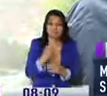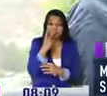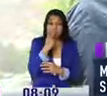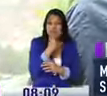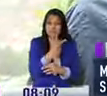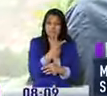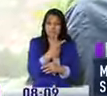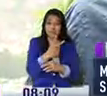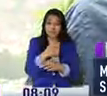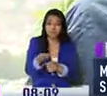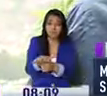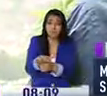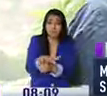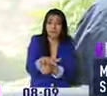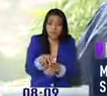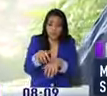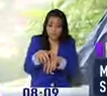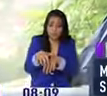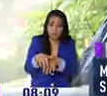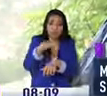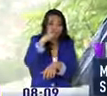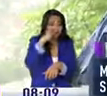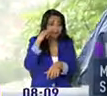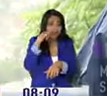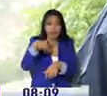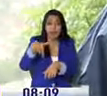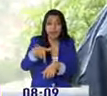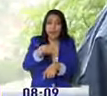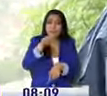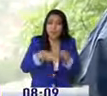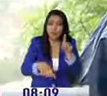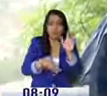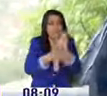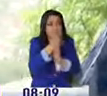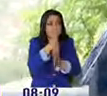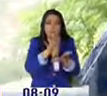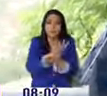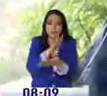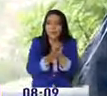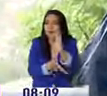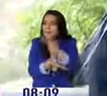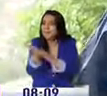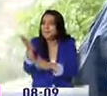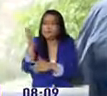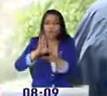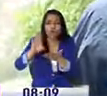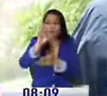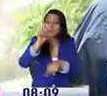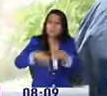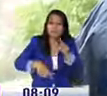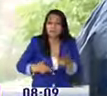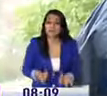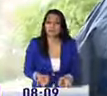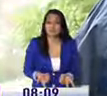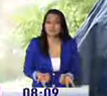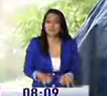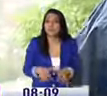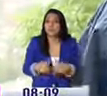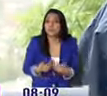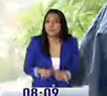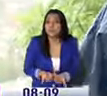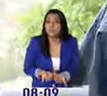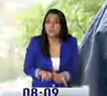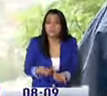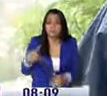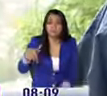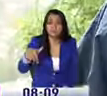todo tapado. Entonces los niños ya no pueden pasar, los niños que van a las escuelas, que van a los... Entonces no se